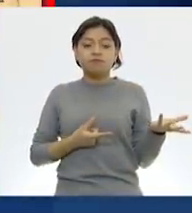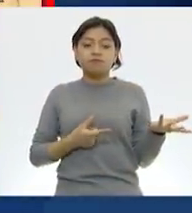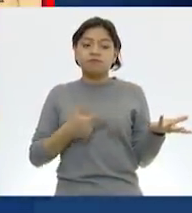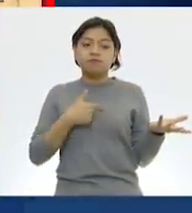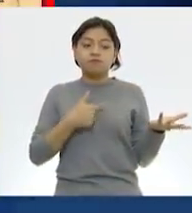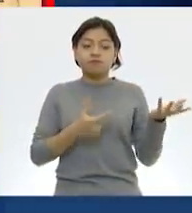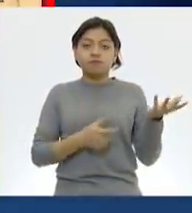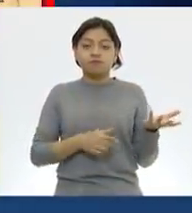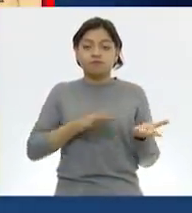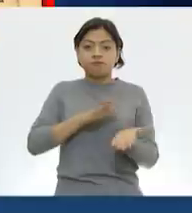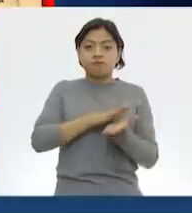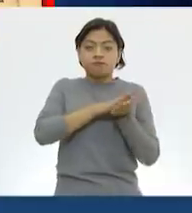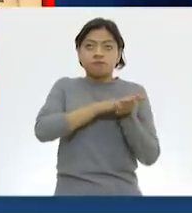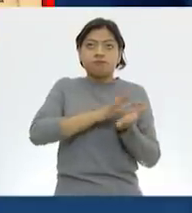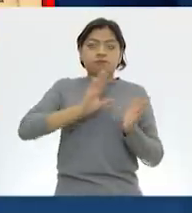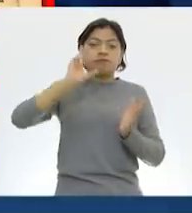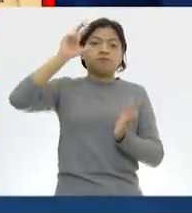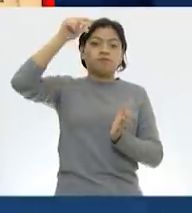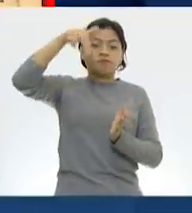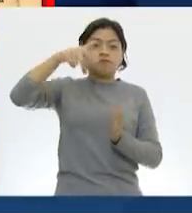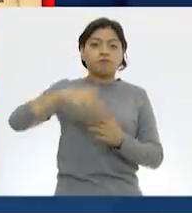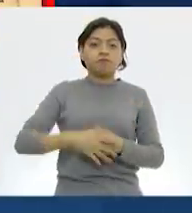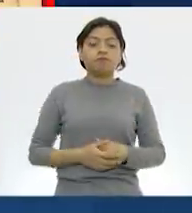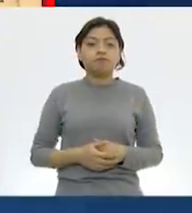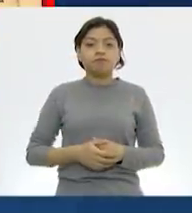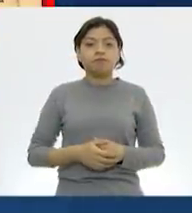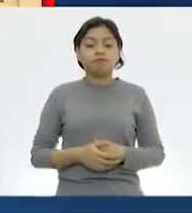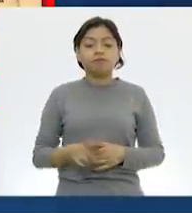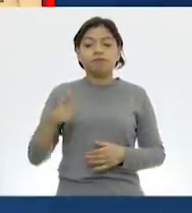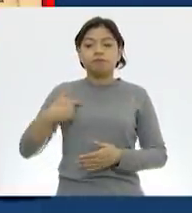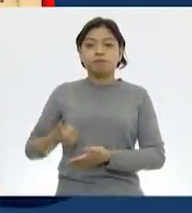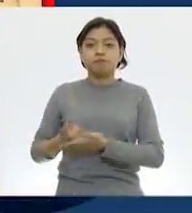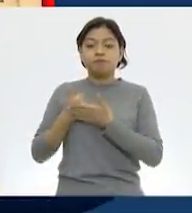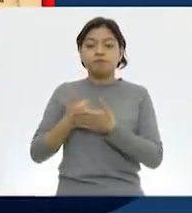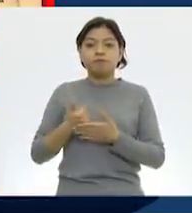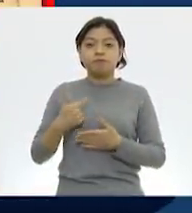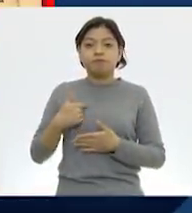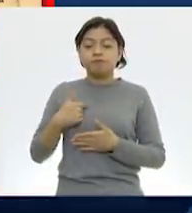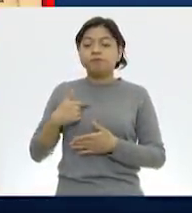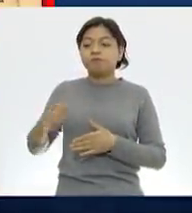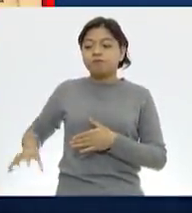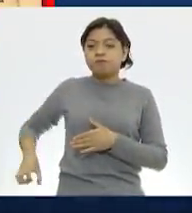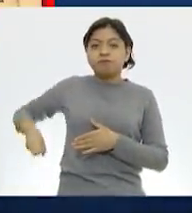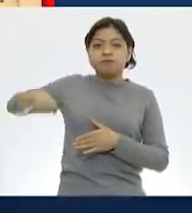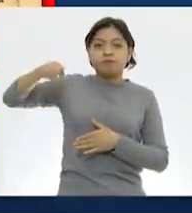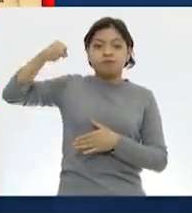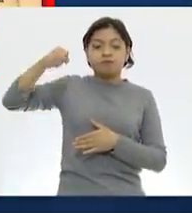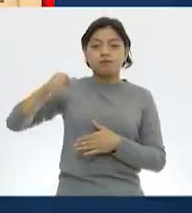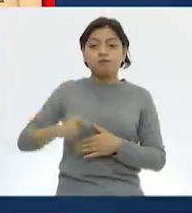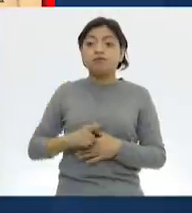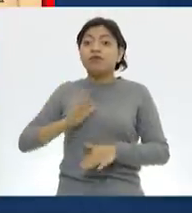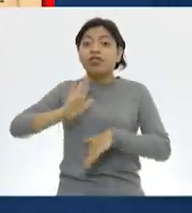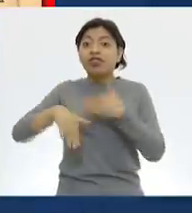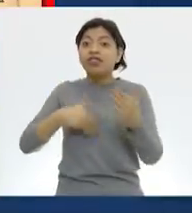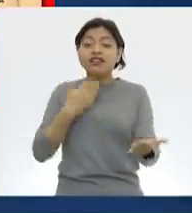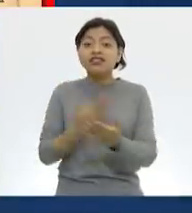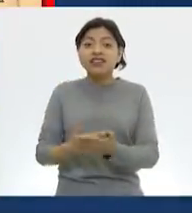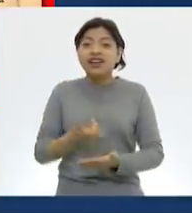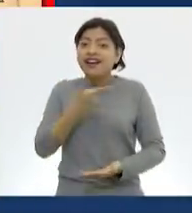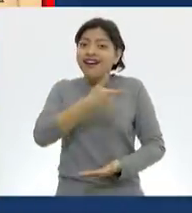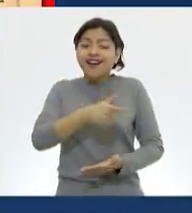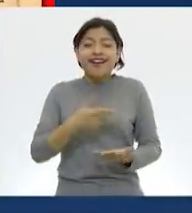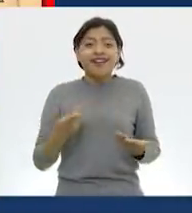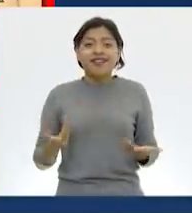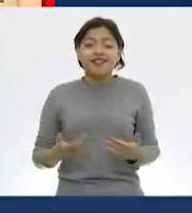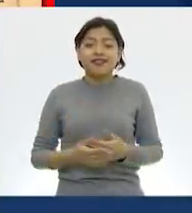a ver si puedo subirme. No te pongas duro. El que me va a jalar eres tú. Me vas a tirar, zopenco. El